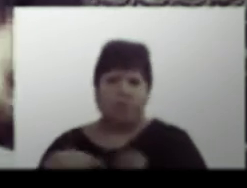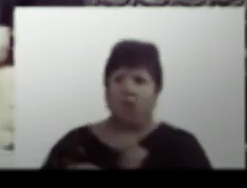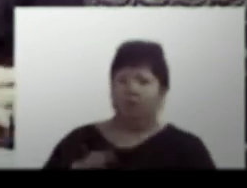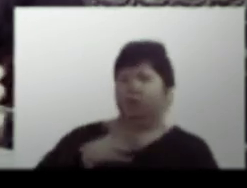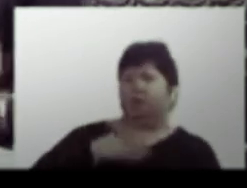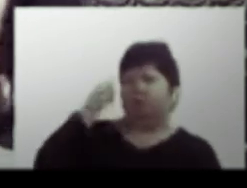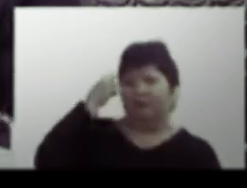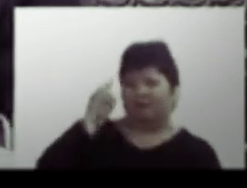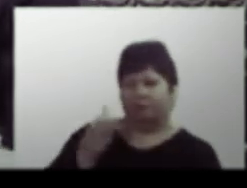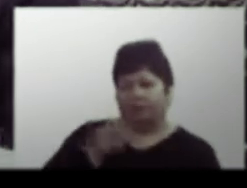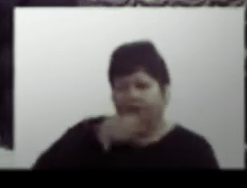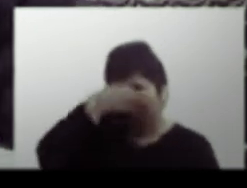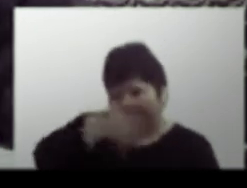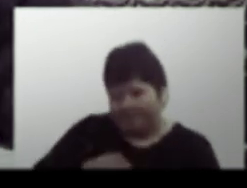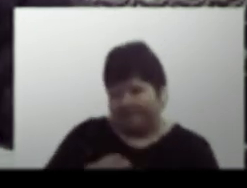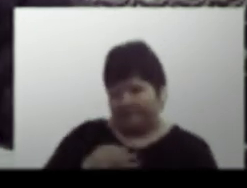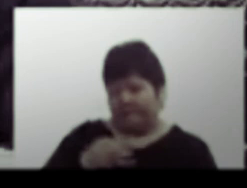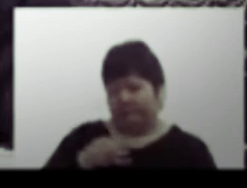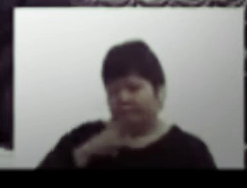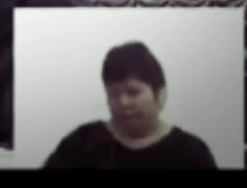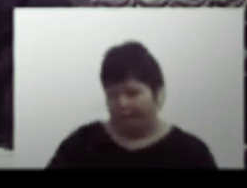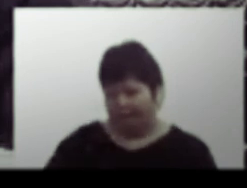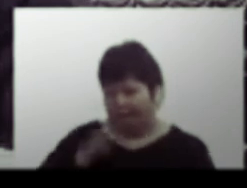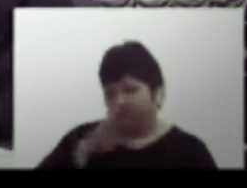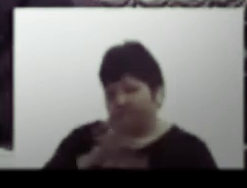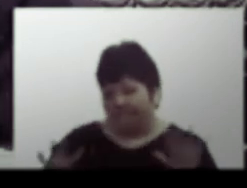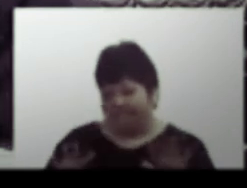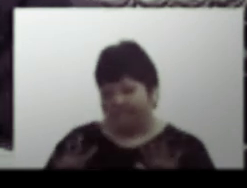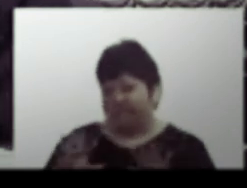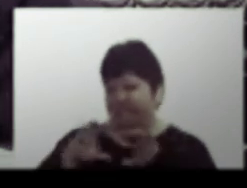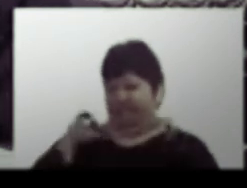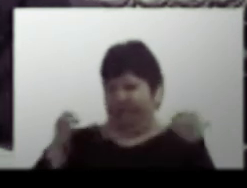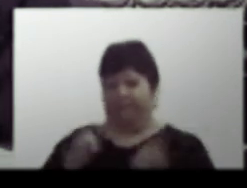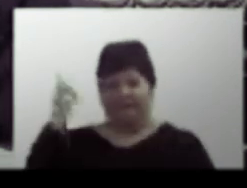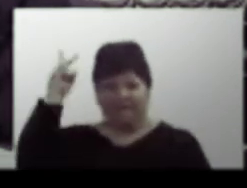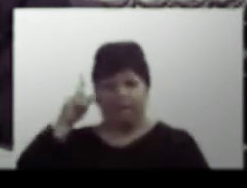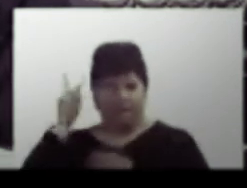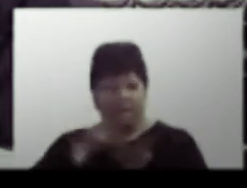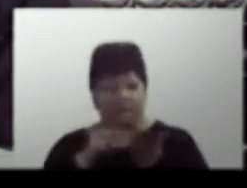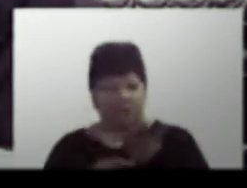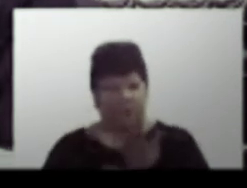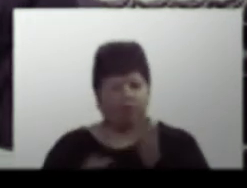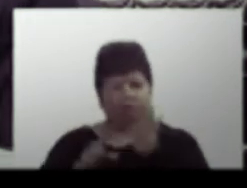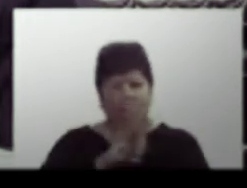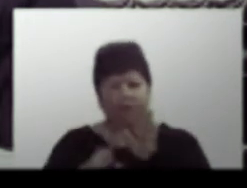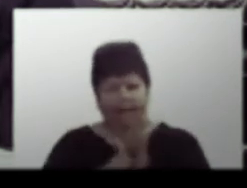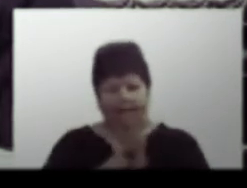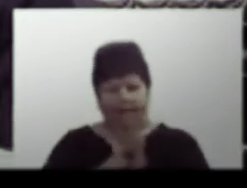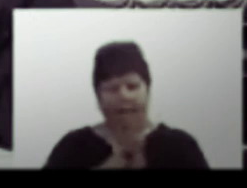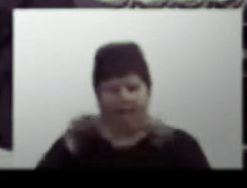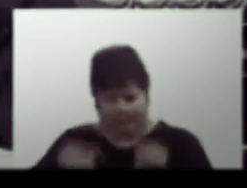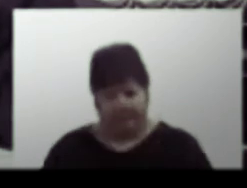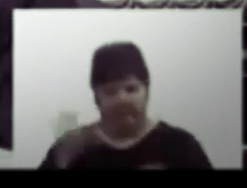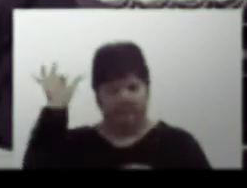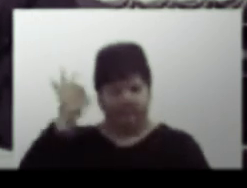Desde mi punto de vista, lo expresé puntualmente y formalmente en el 2010 en la Cámara de Diputados, presentando un proyecto de ley constitucional, lo hice aquí en